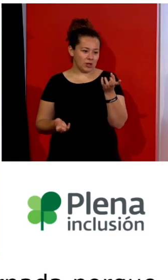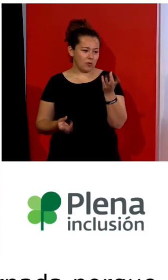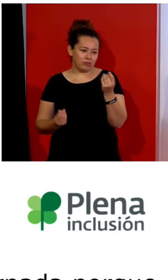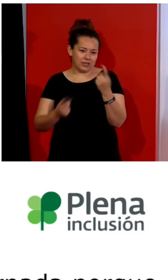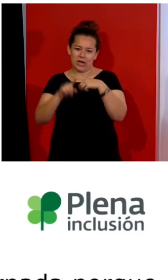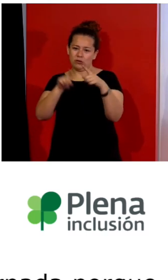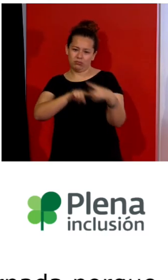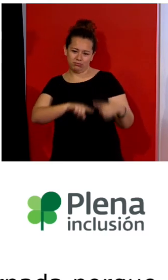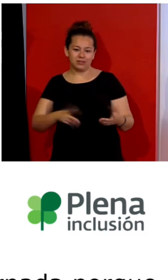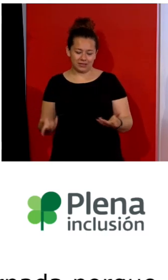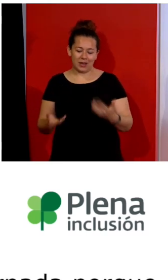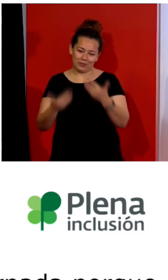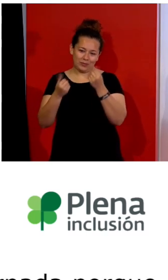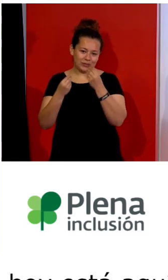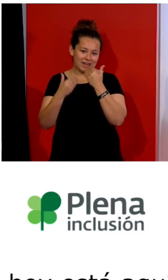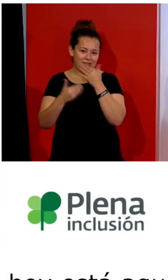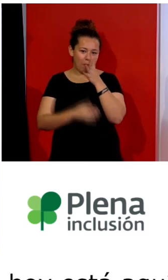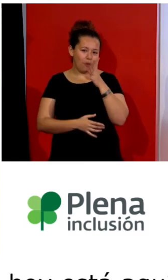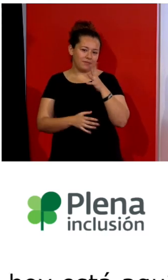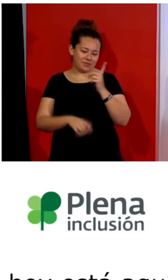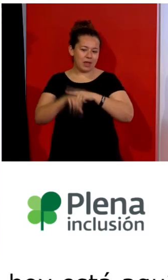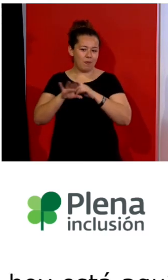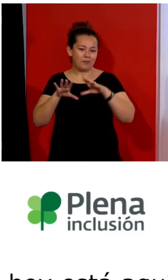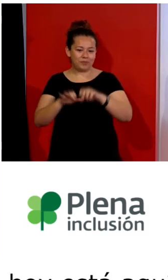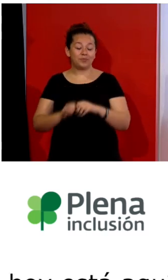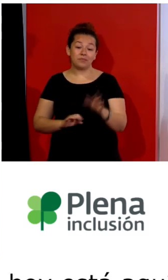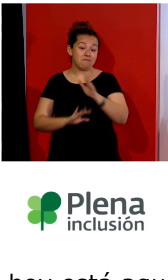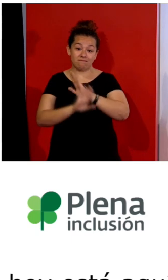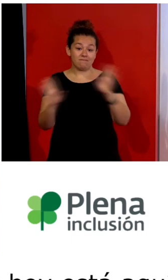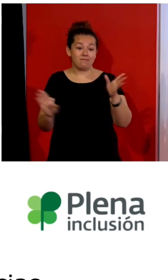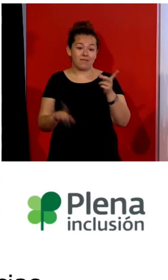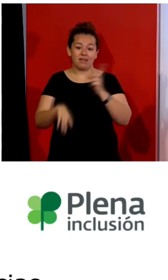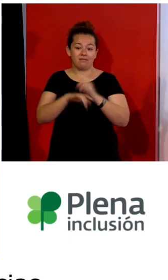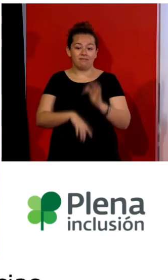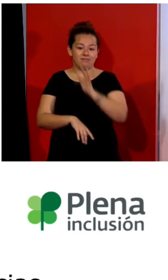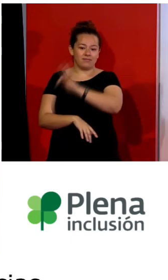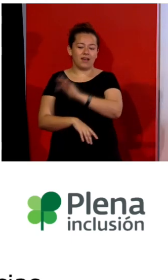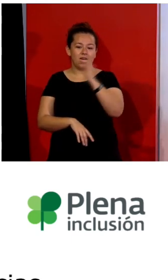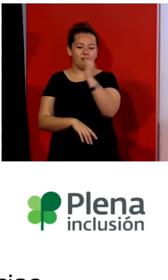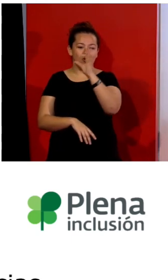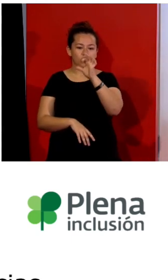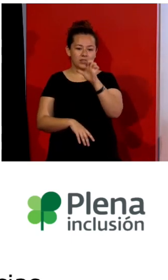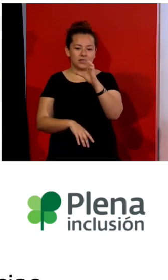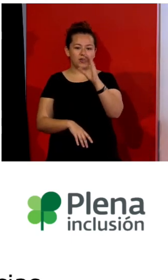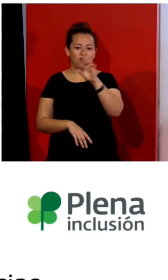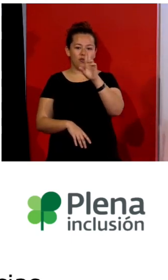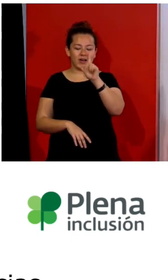sea que muchas gracias. Y bueno, sin más, cedo la palabra a José Corral.